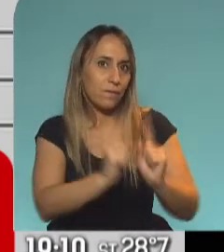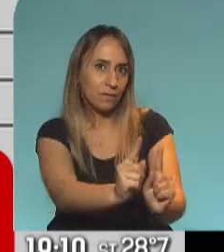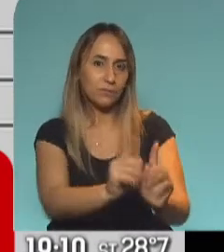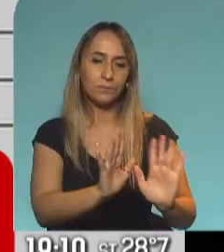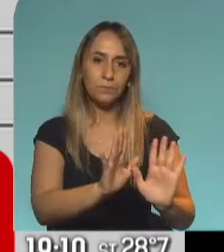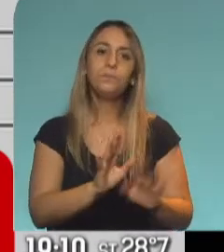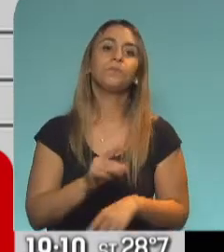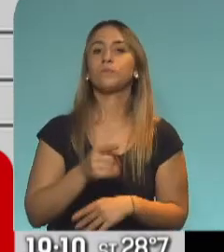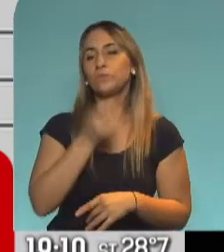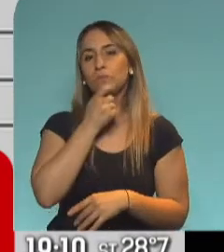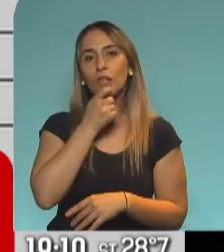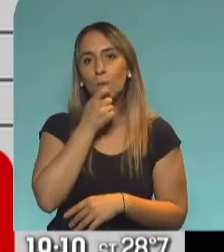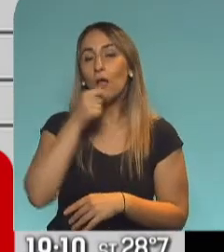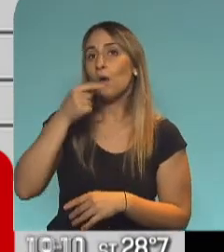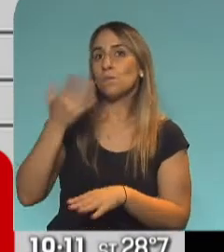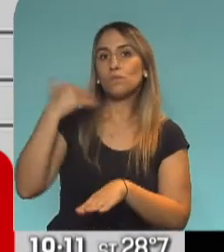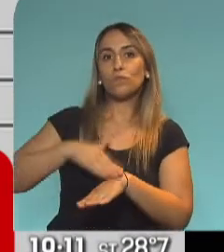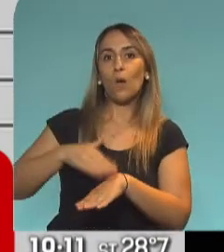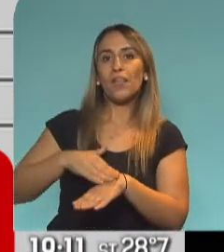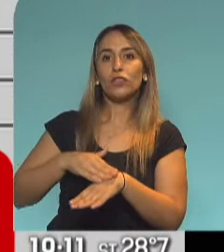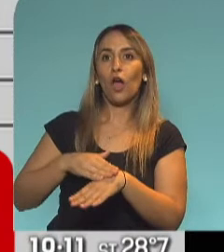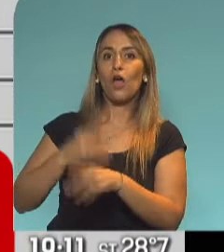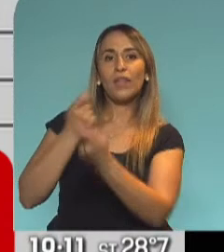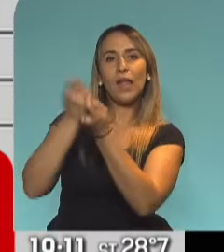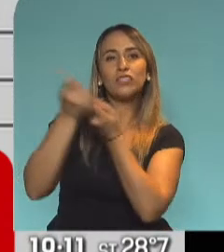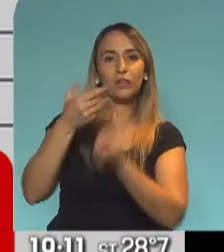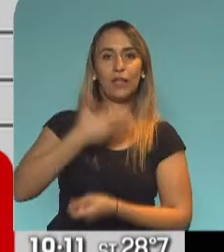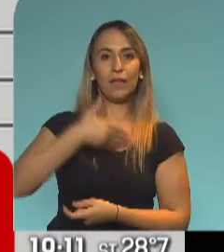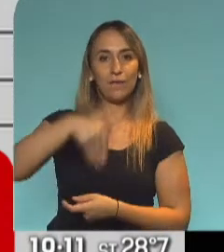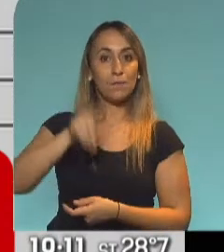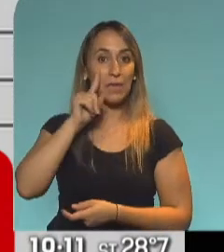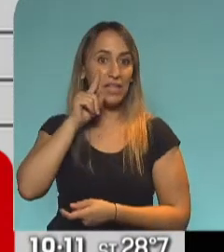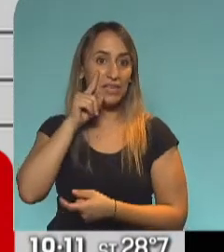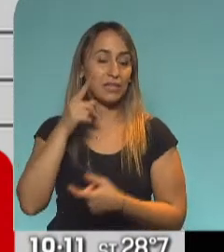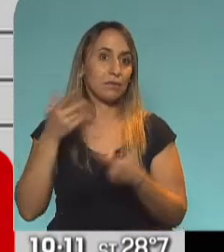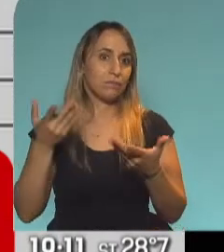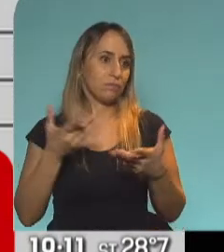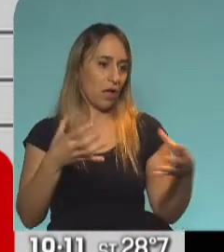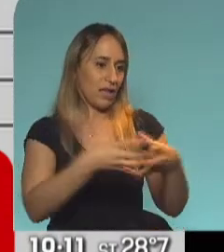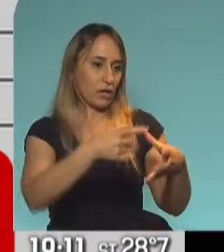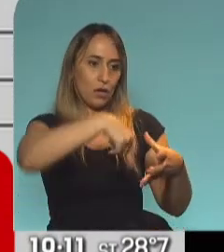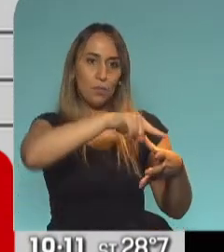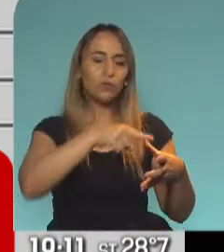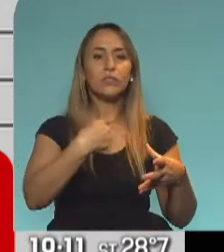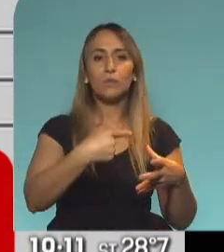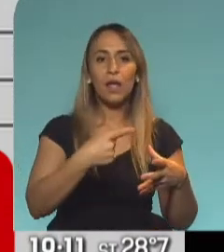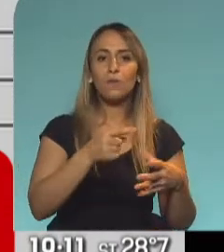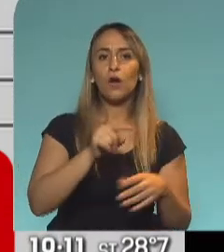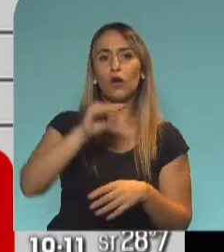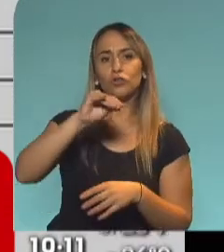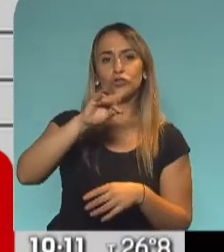con el FMI, se supone que la vacunación a Chodos es porque está permanentemente en viaje, o por lo